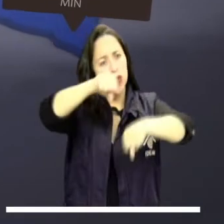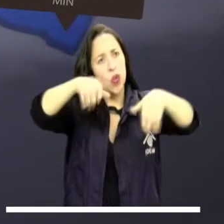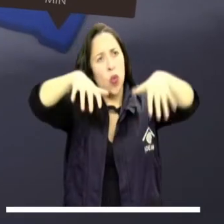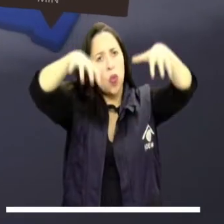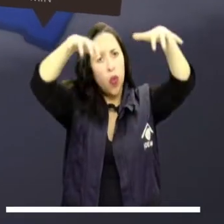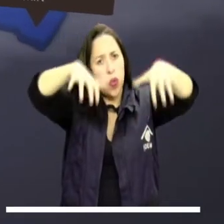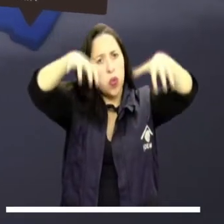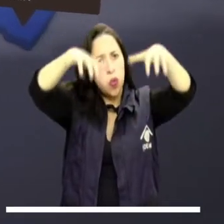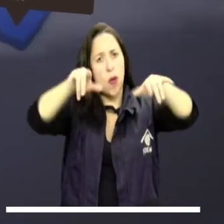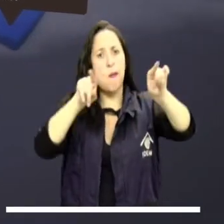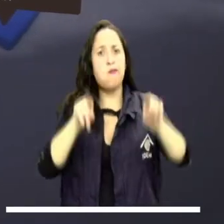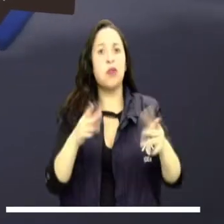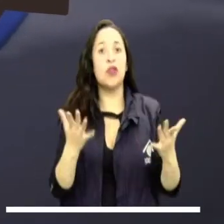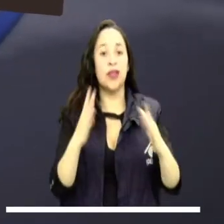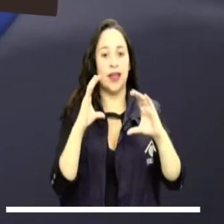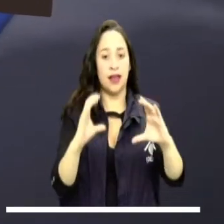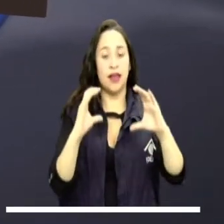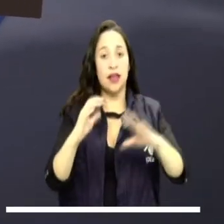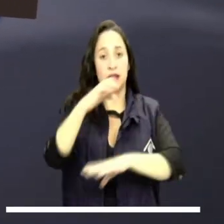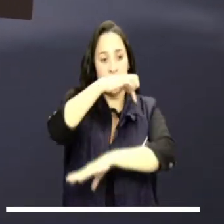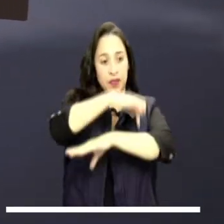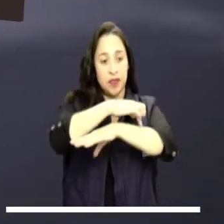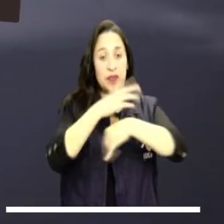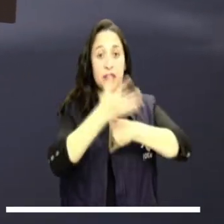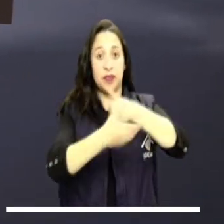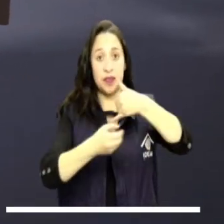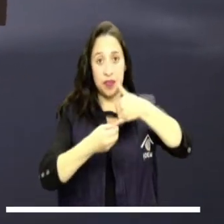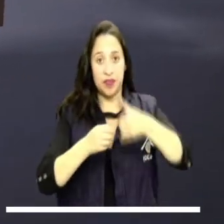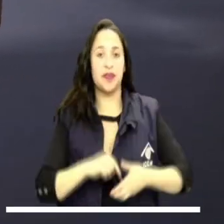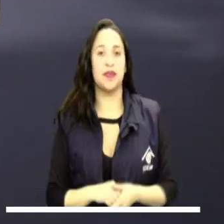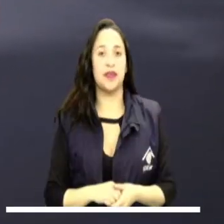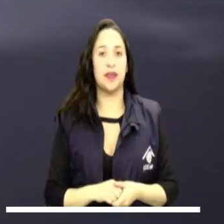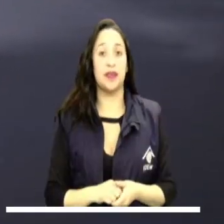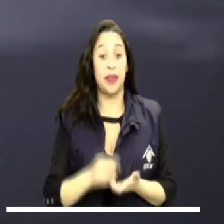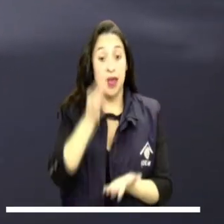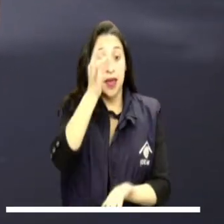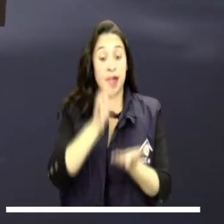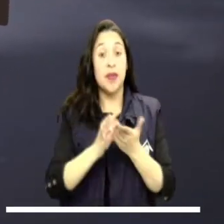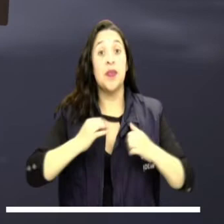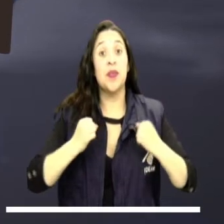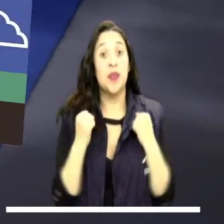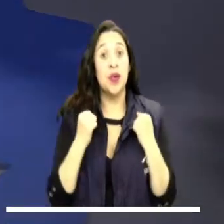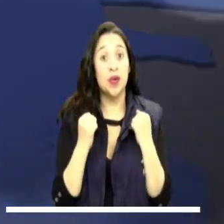nublado, lo cual puede traer lloviznas esporádicas sobre Caquetá, Putumayo y Guaviare.